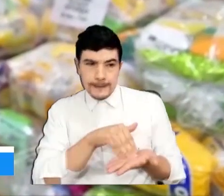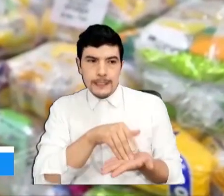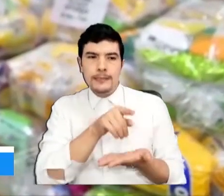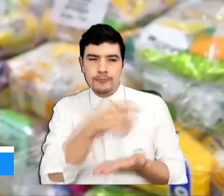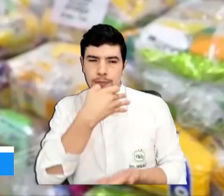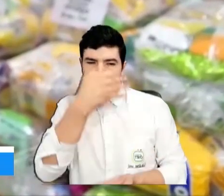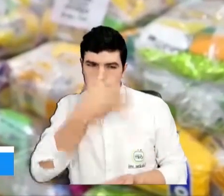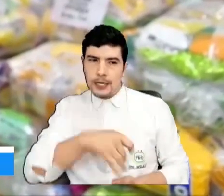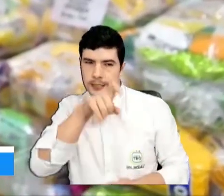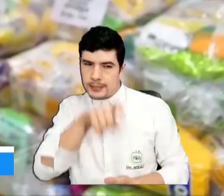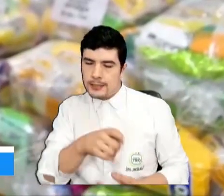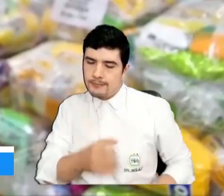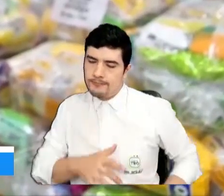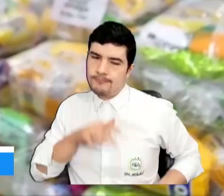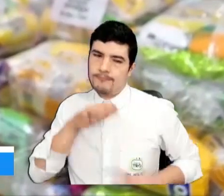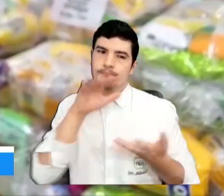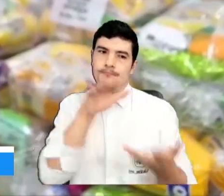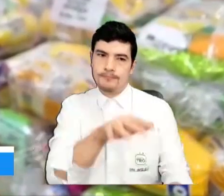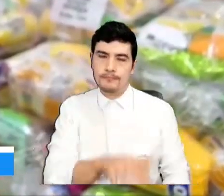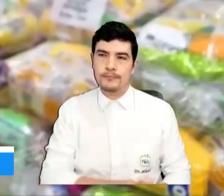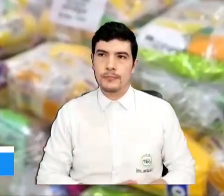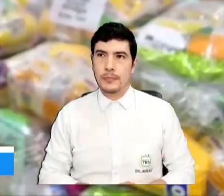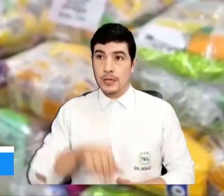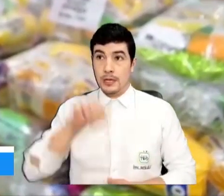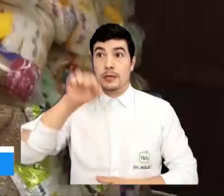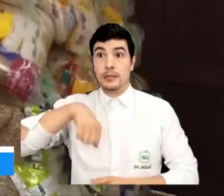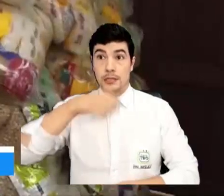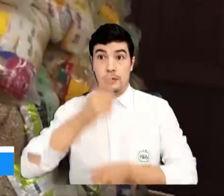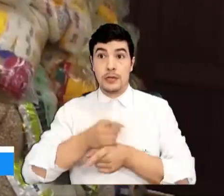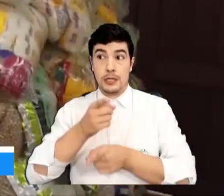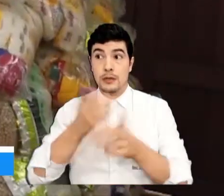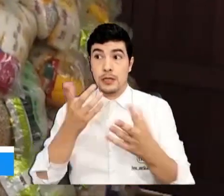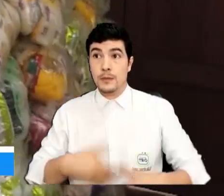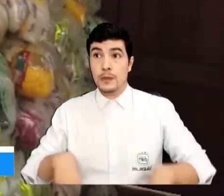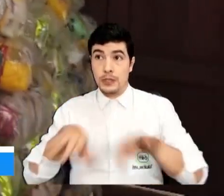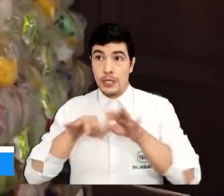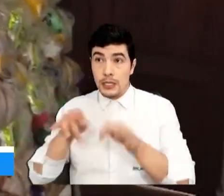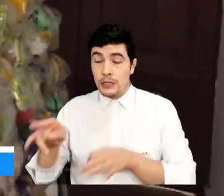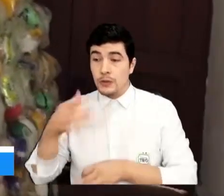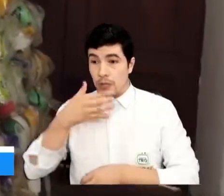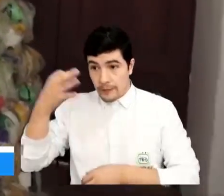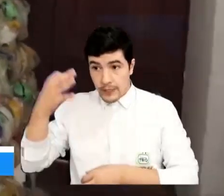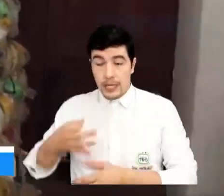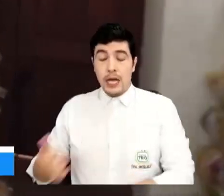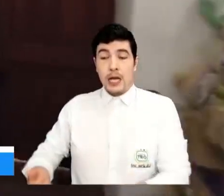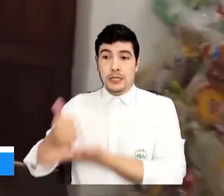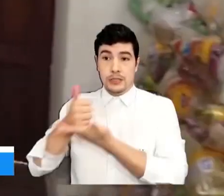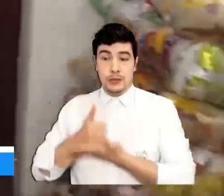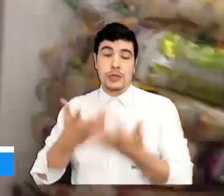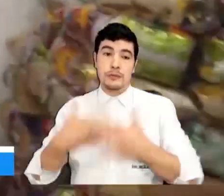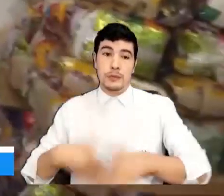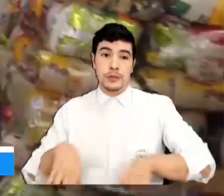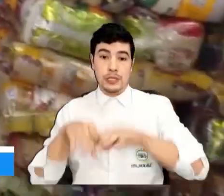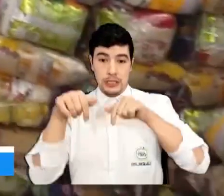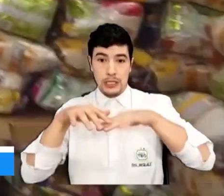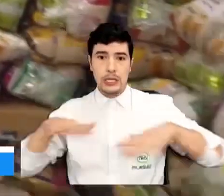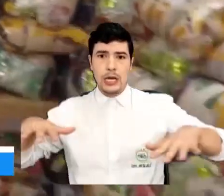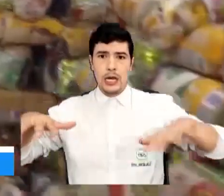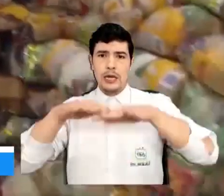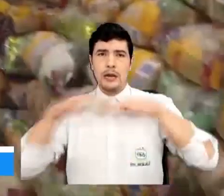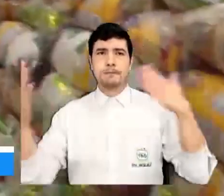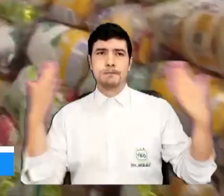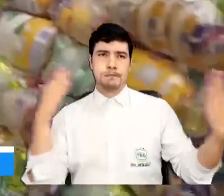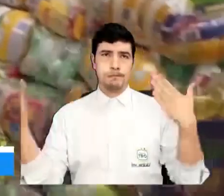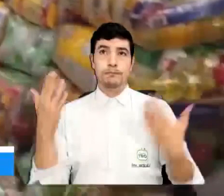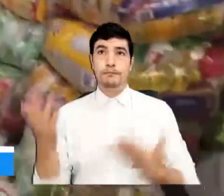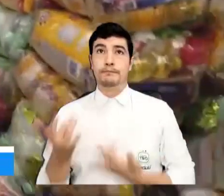estaba en espera de esto, cayó como de veras como una bendición. Llegamos a la provincia de Vélez a entregar estas importantes